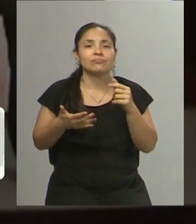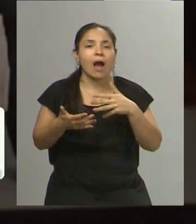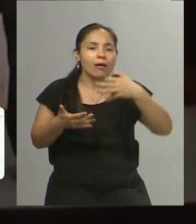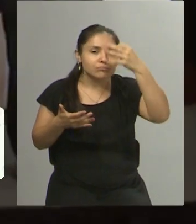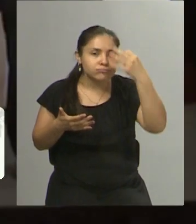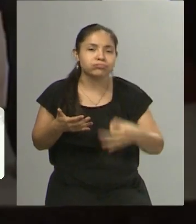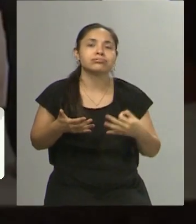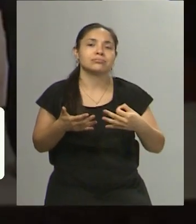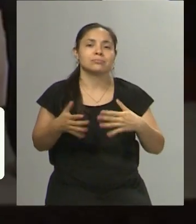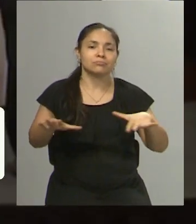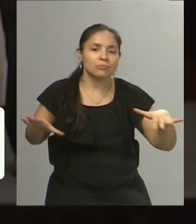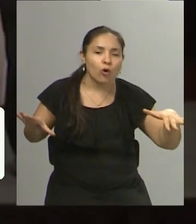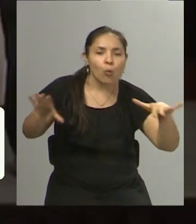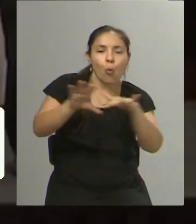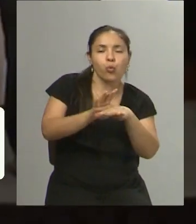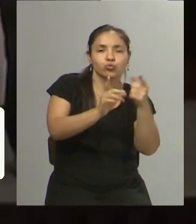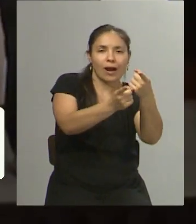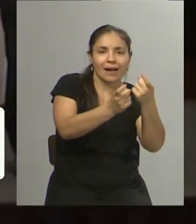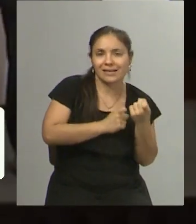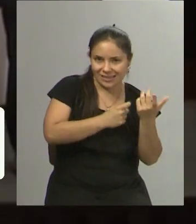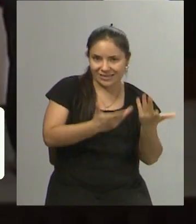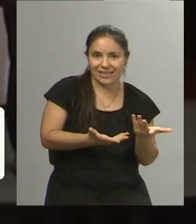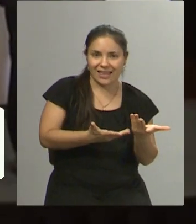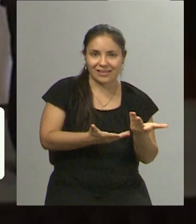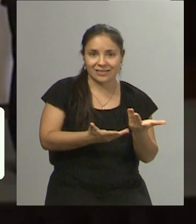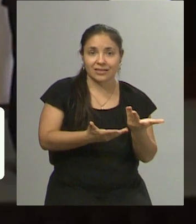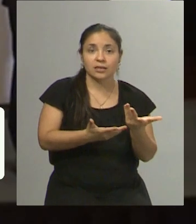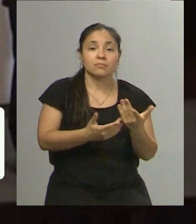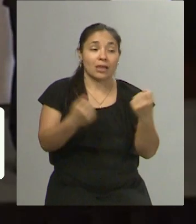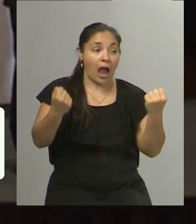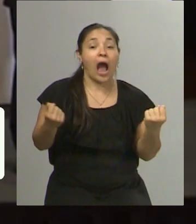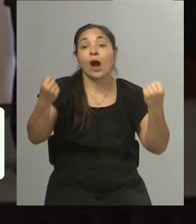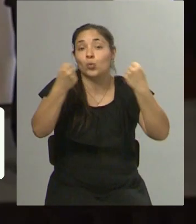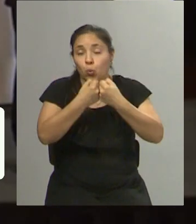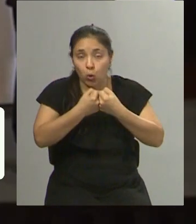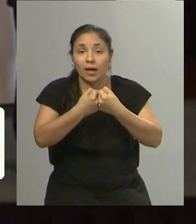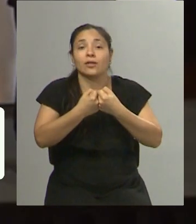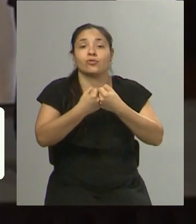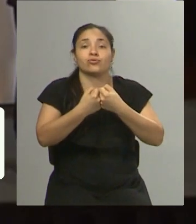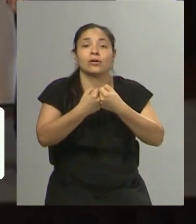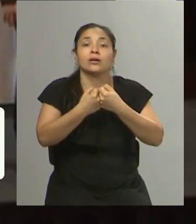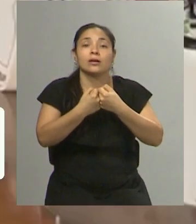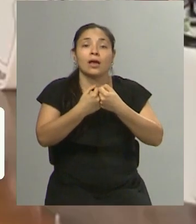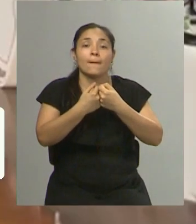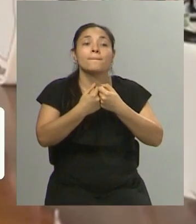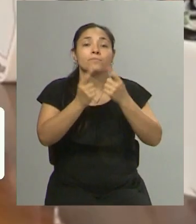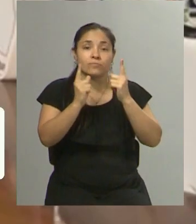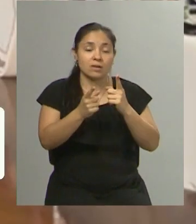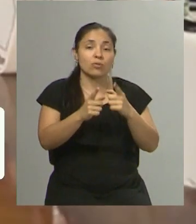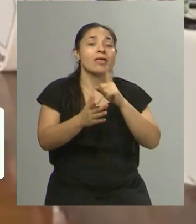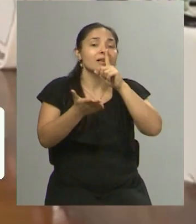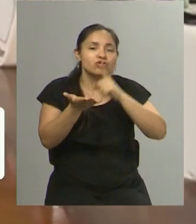funcional a la necesidad de ponernos de acuerdo y de lograr que esa puesta en común de